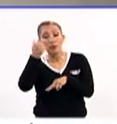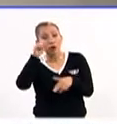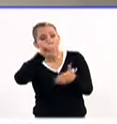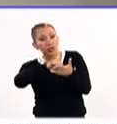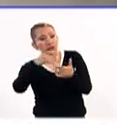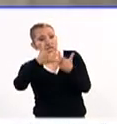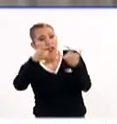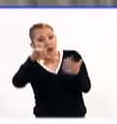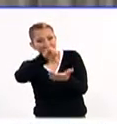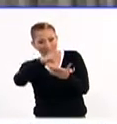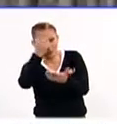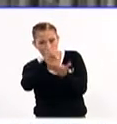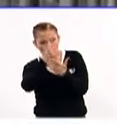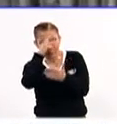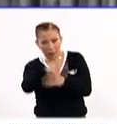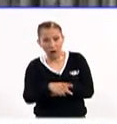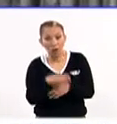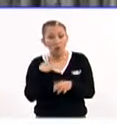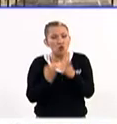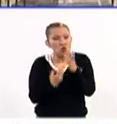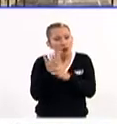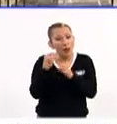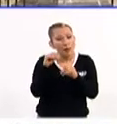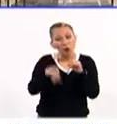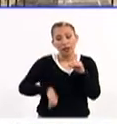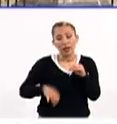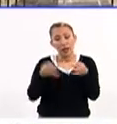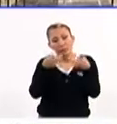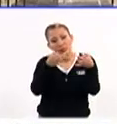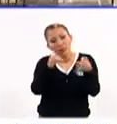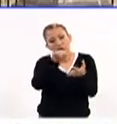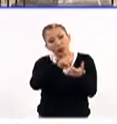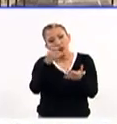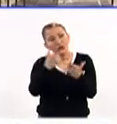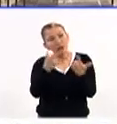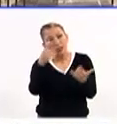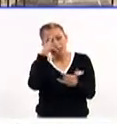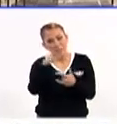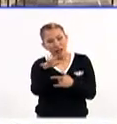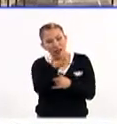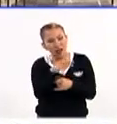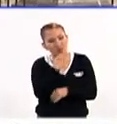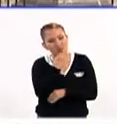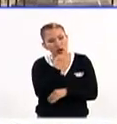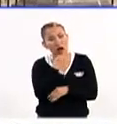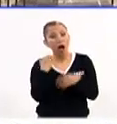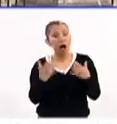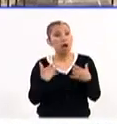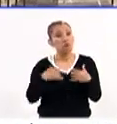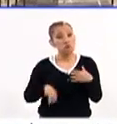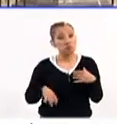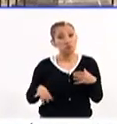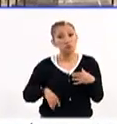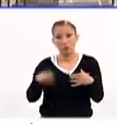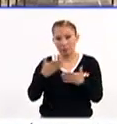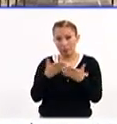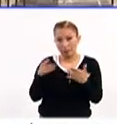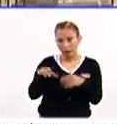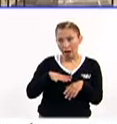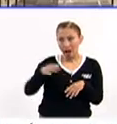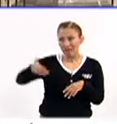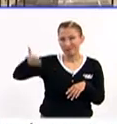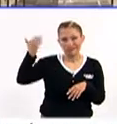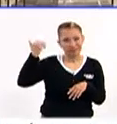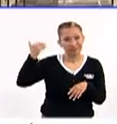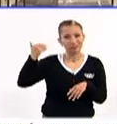centro histórico de la ciudad. Renovar el interés en el centro histórico en un momento en el que por un lado